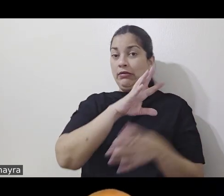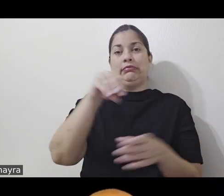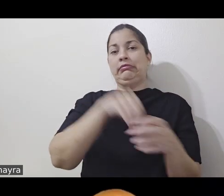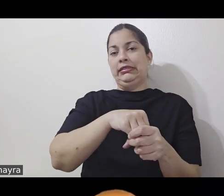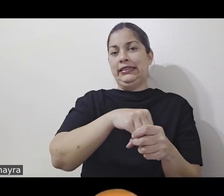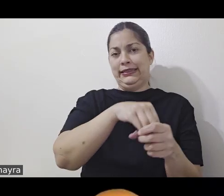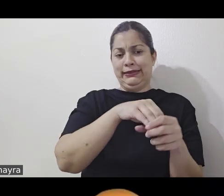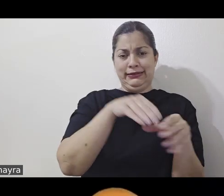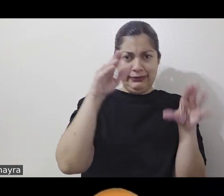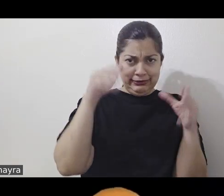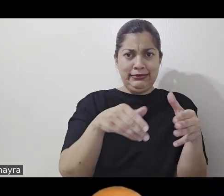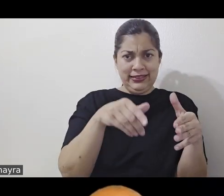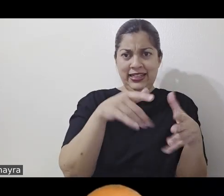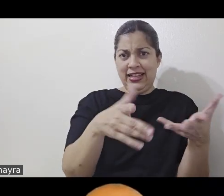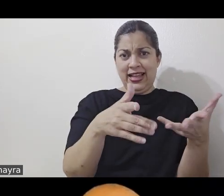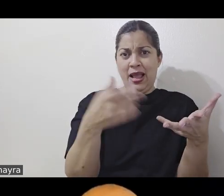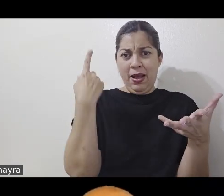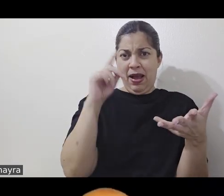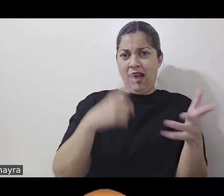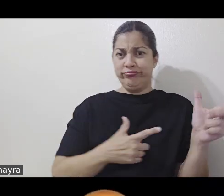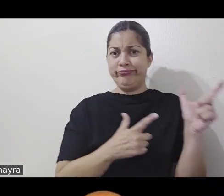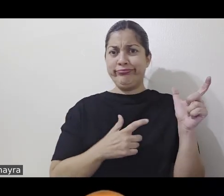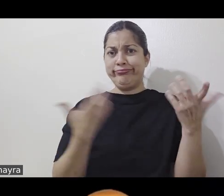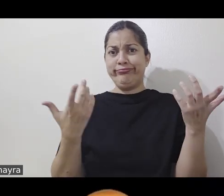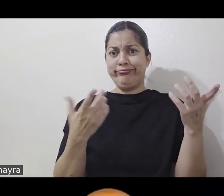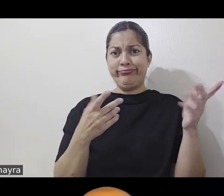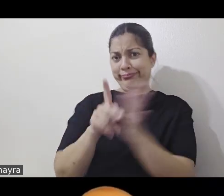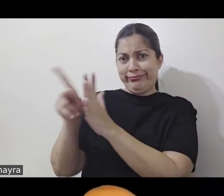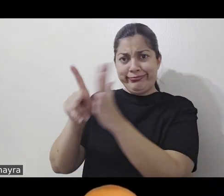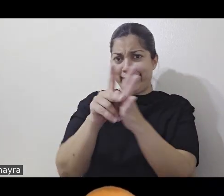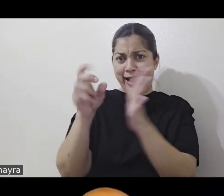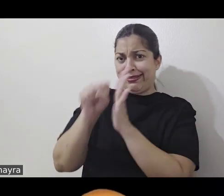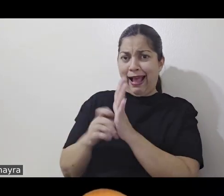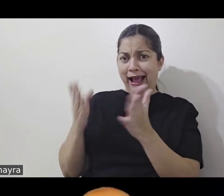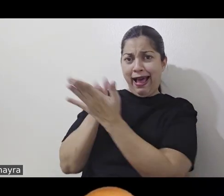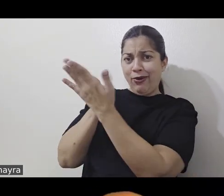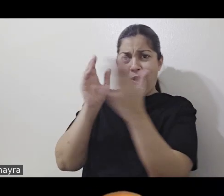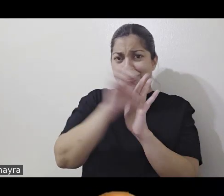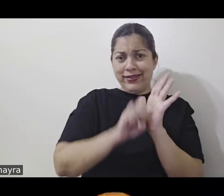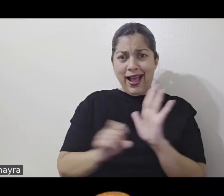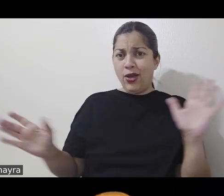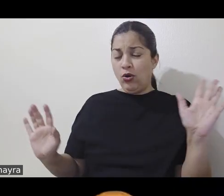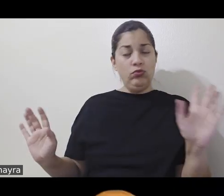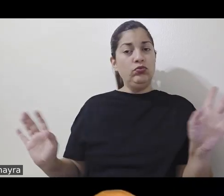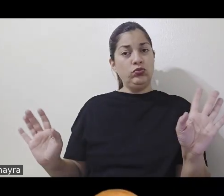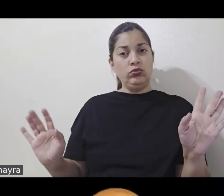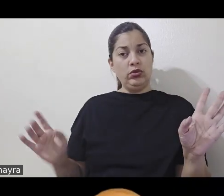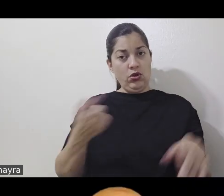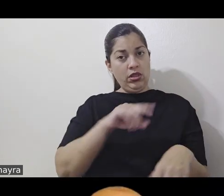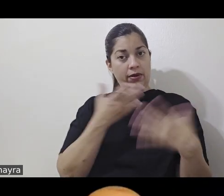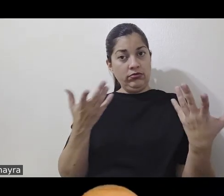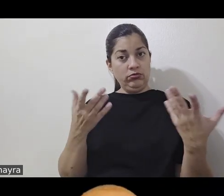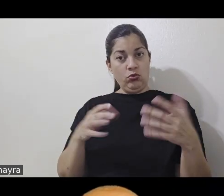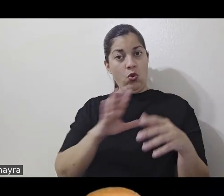necesariamente en cuestiones armadas, ni de hacerle daño al Estado, ni nada de eso. Estaban ejerciendo